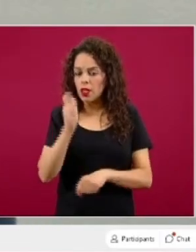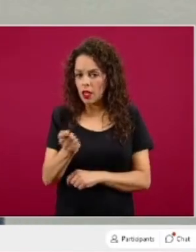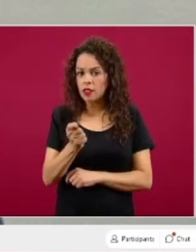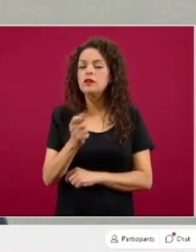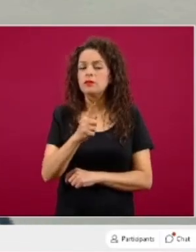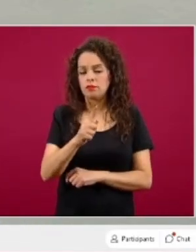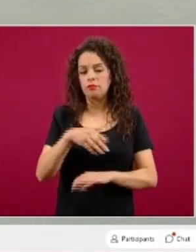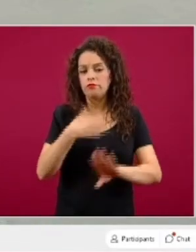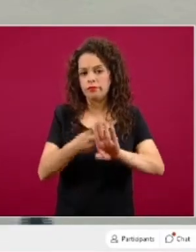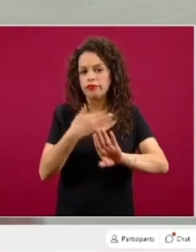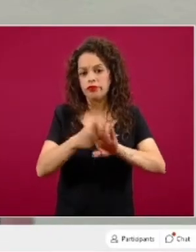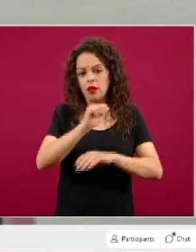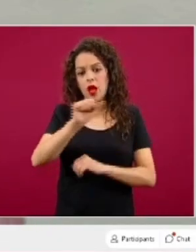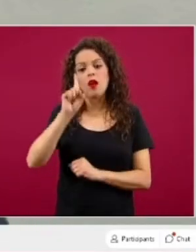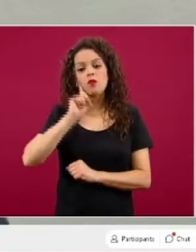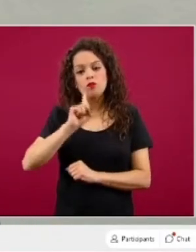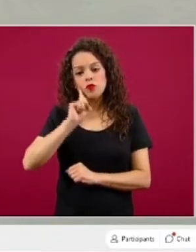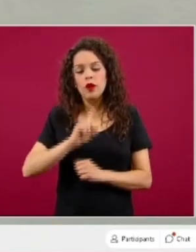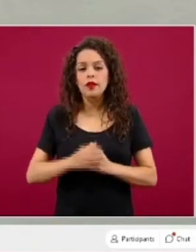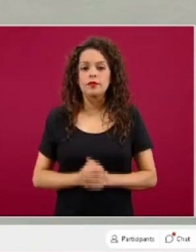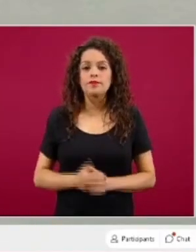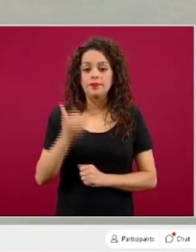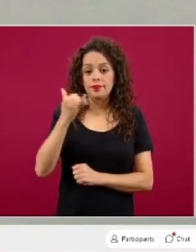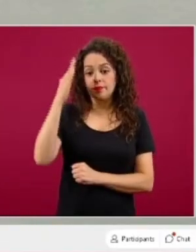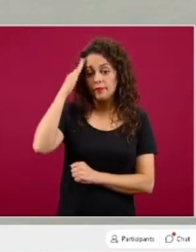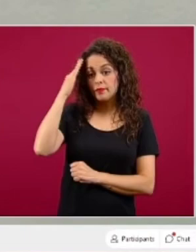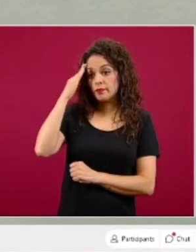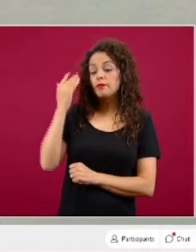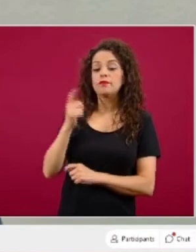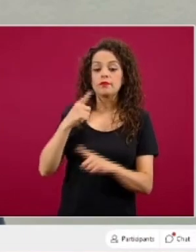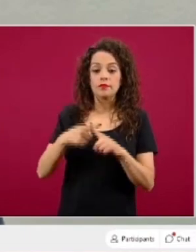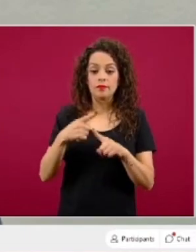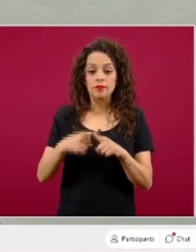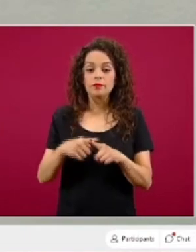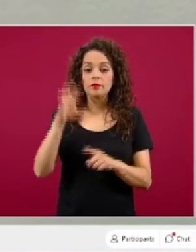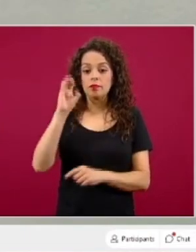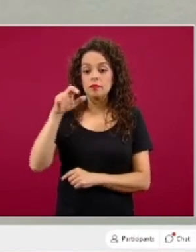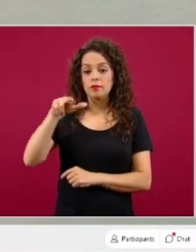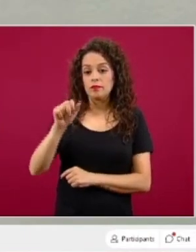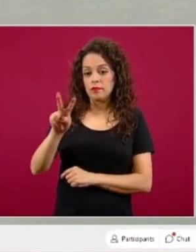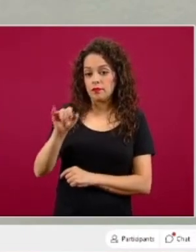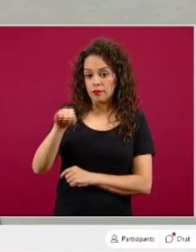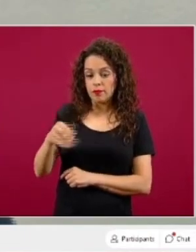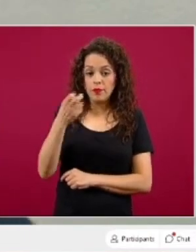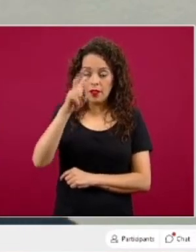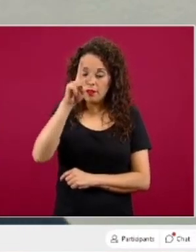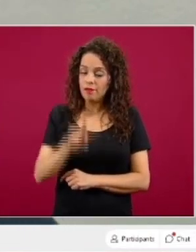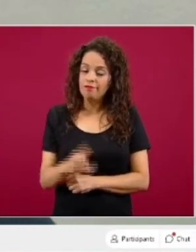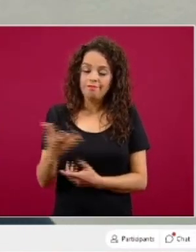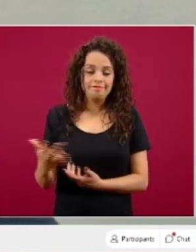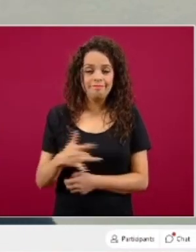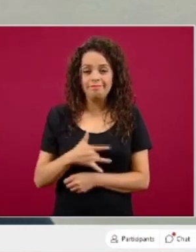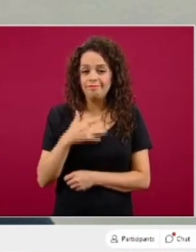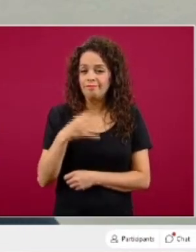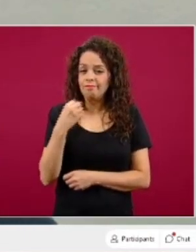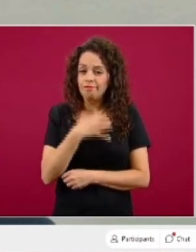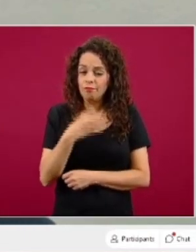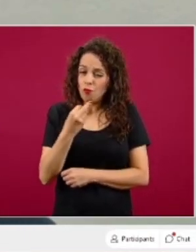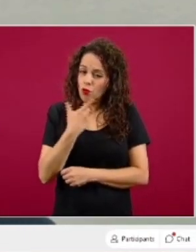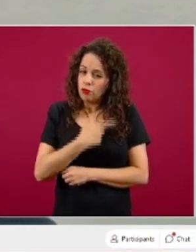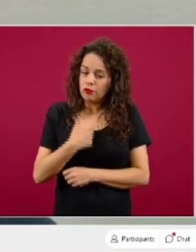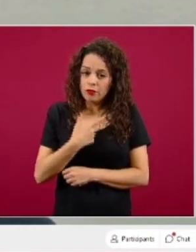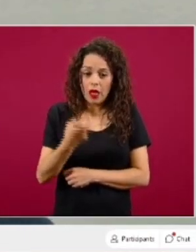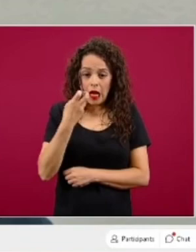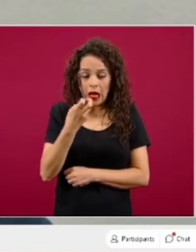es parte y además encabeza la Comisión de Atención. Nos da mucho gusto porque se ha puesto mucho interés